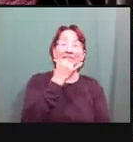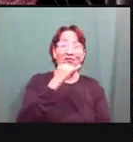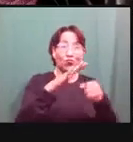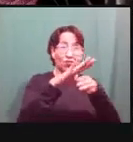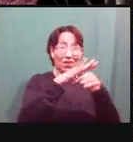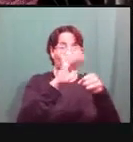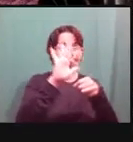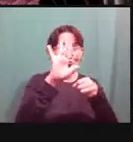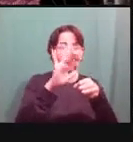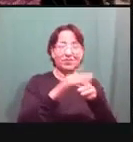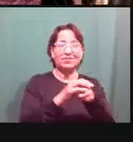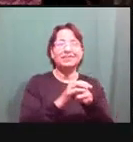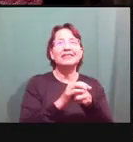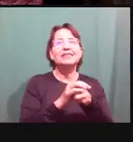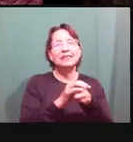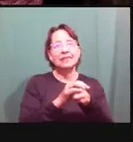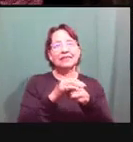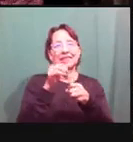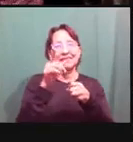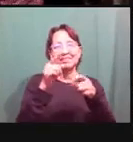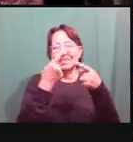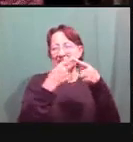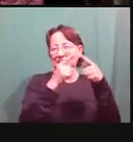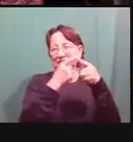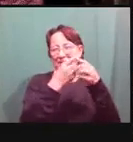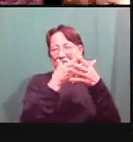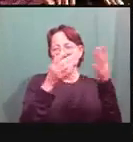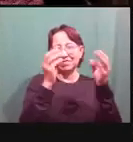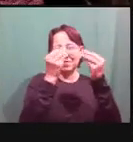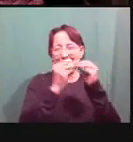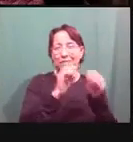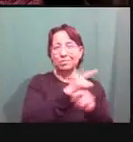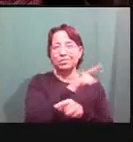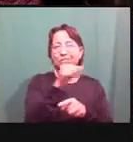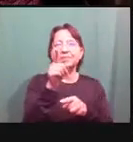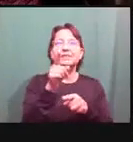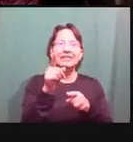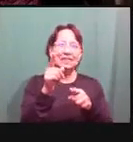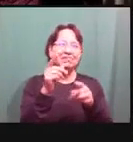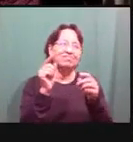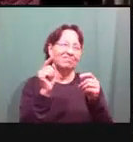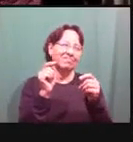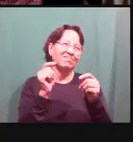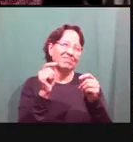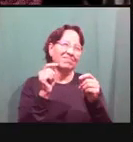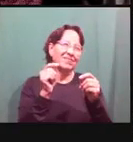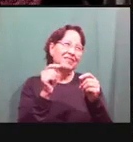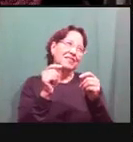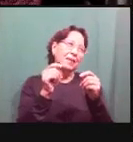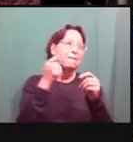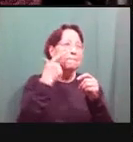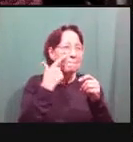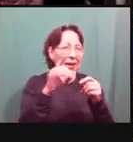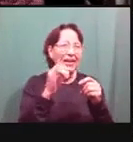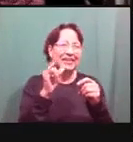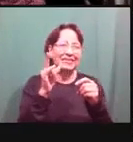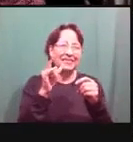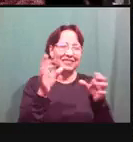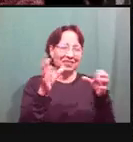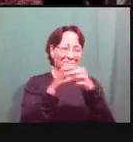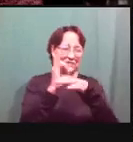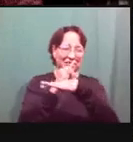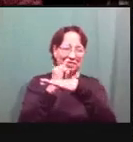pues, a través de sus dinámicas, parece que ha sido un poco olvidado por la institución. Nosotros